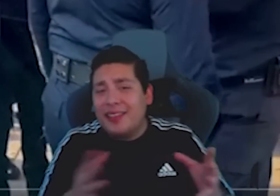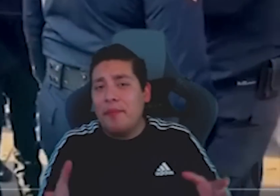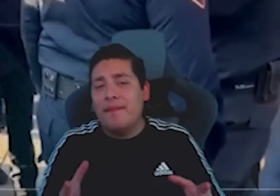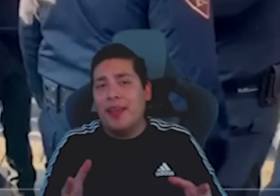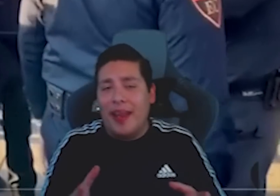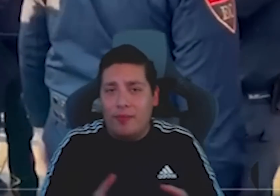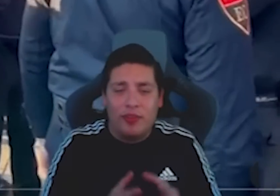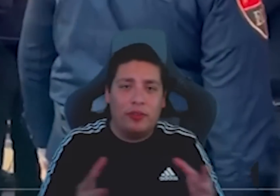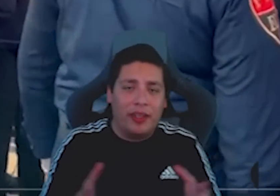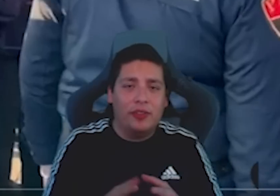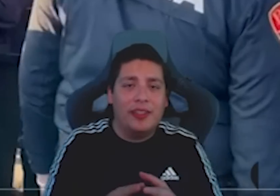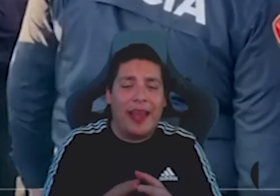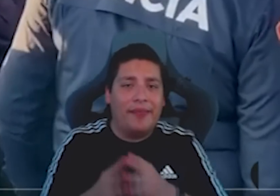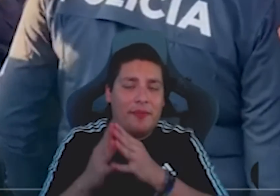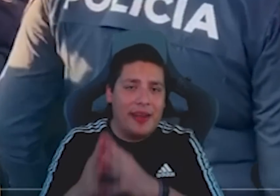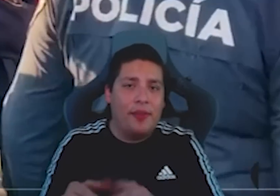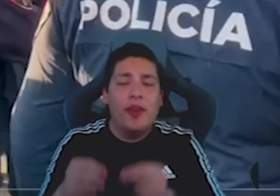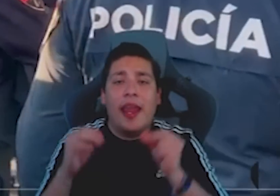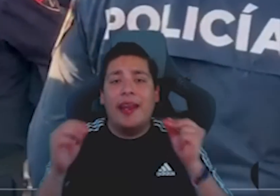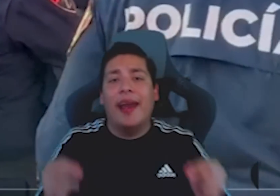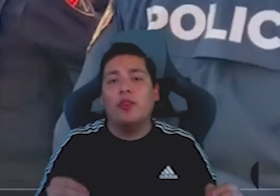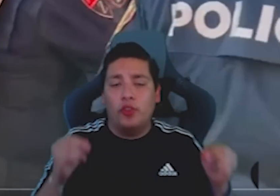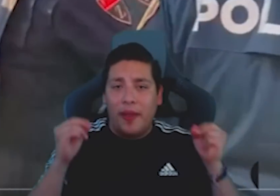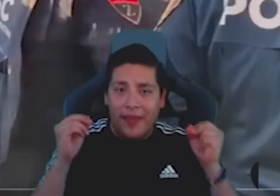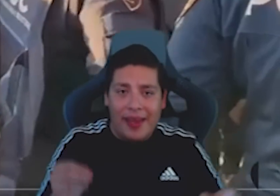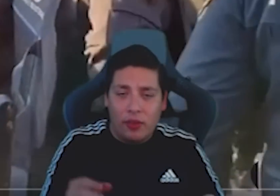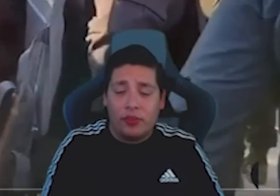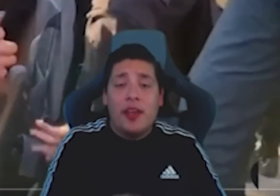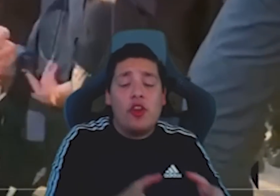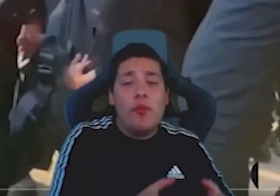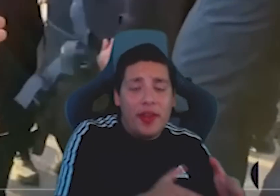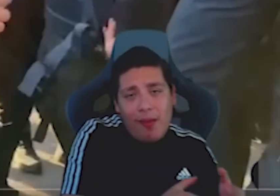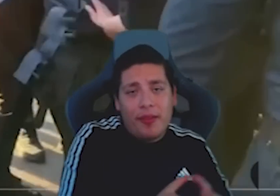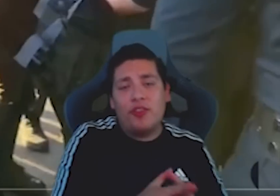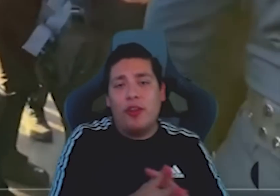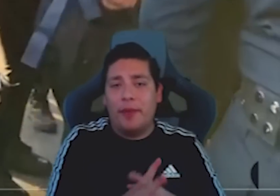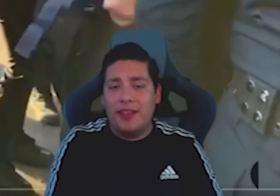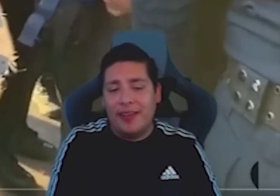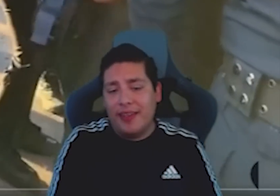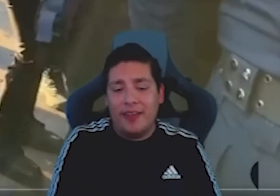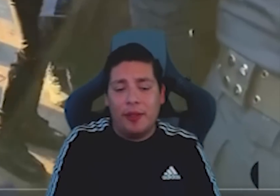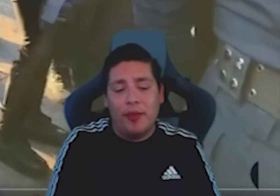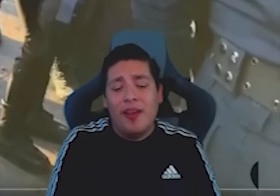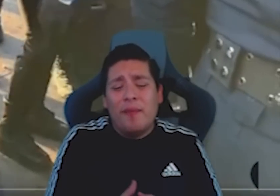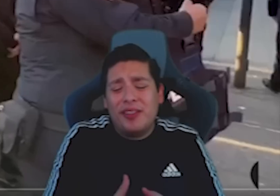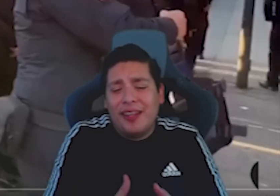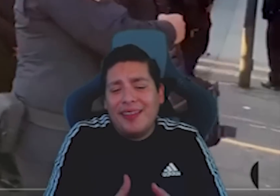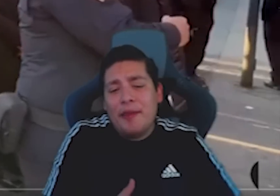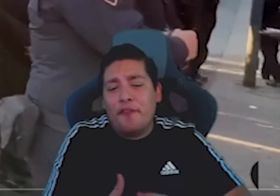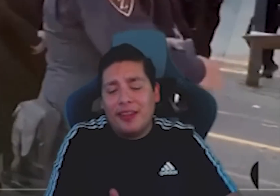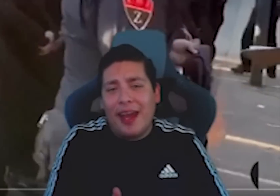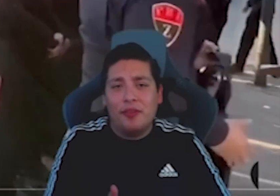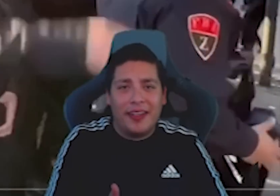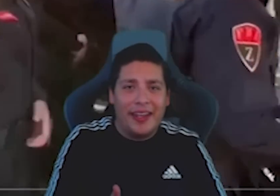que tristemente en muchas ocasiones han terminado en actos vandálicos. Y como ya lo ha dicho el presidente Andrés Manuel, pues